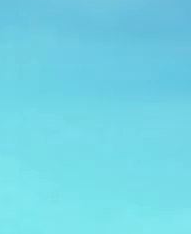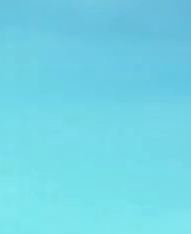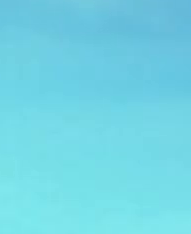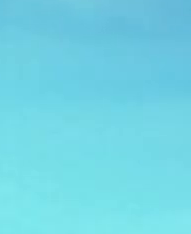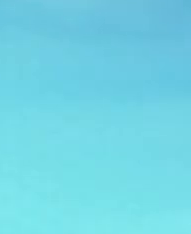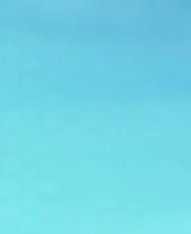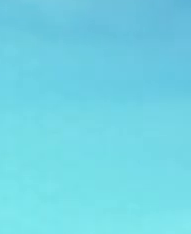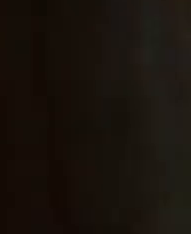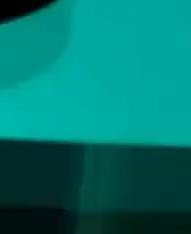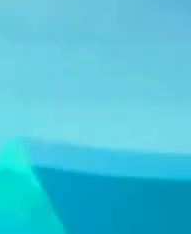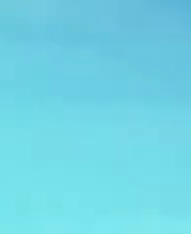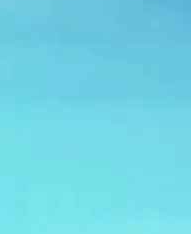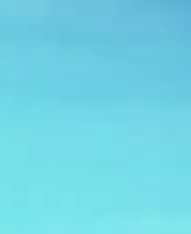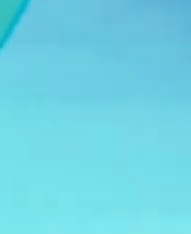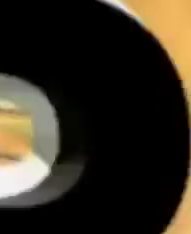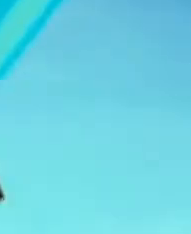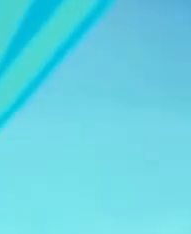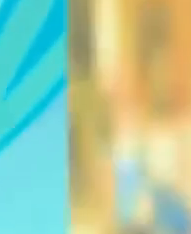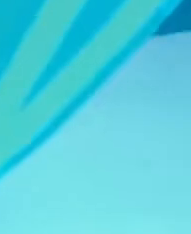AIA presentó